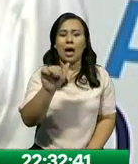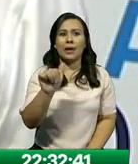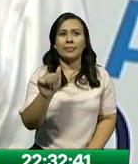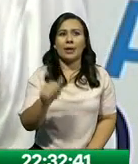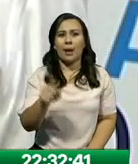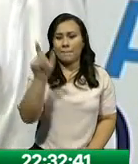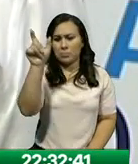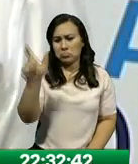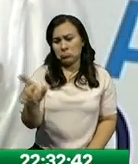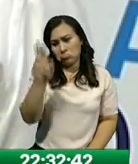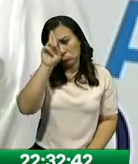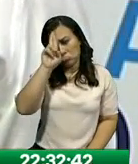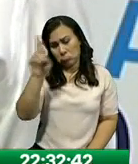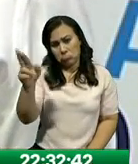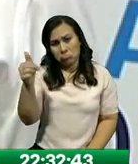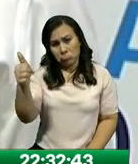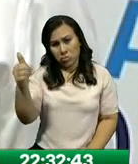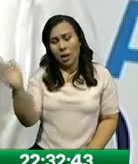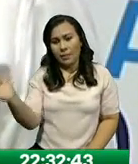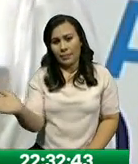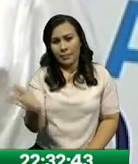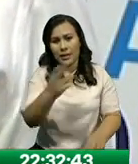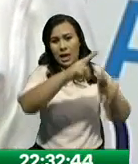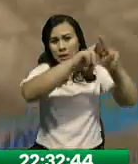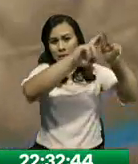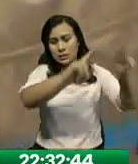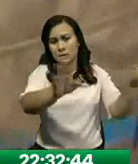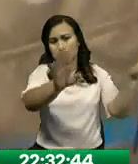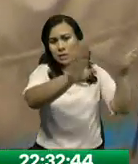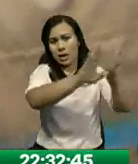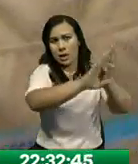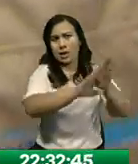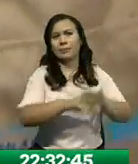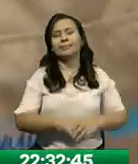parece un hombre sensato, que proceda a cerrar esas canteras. Informó.